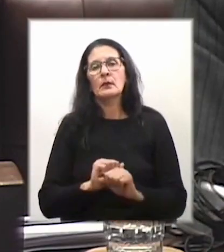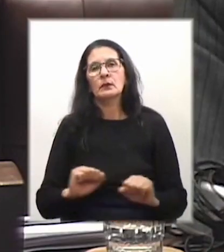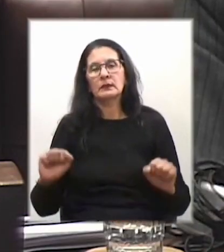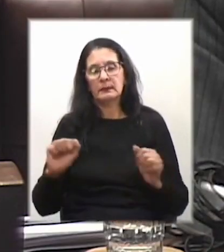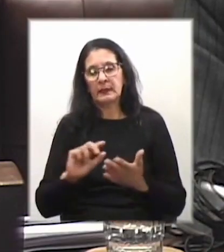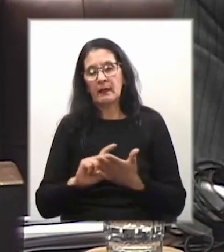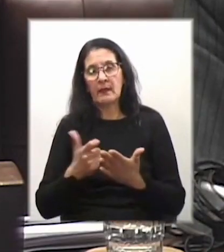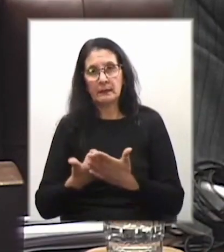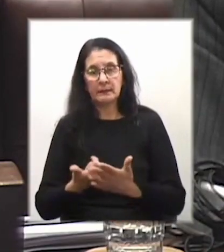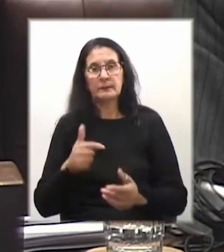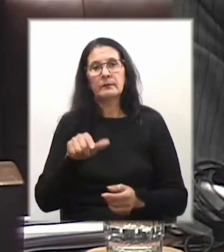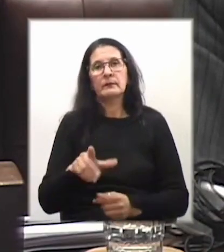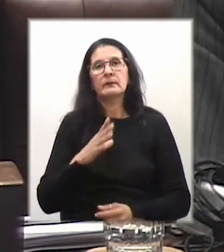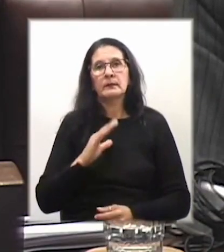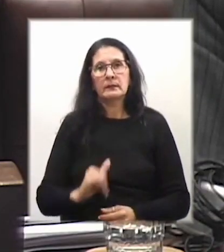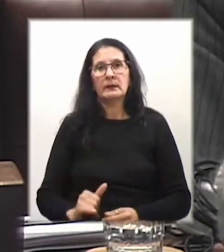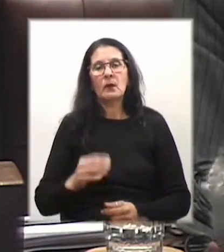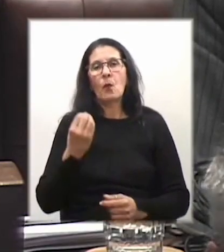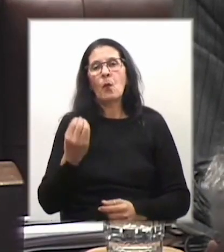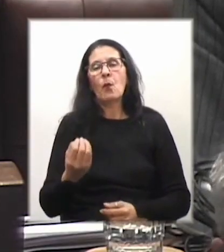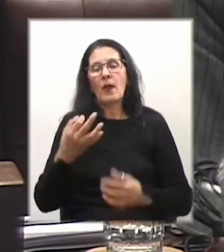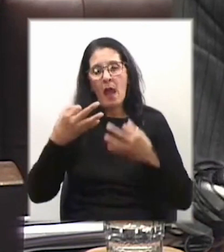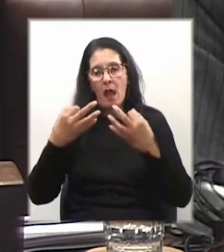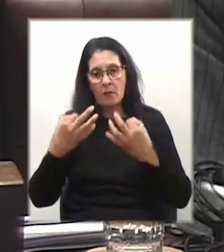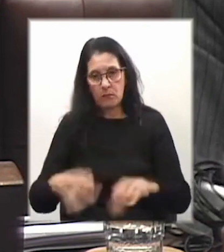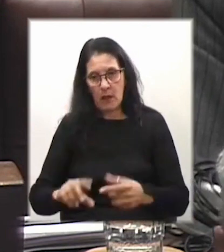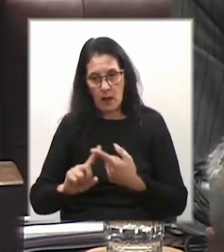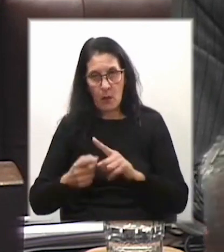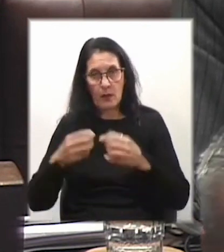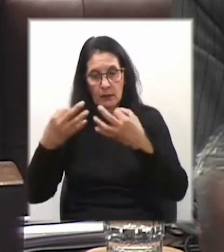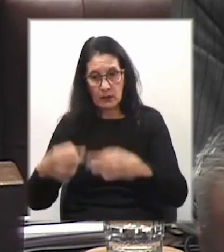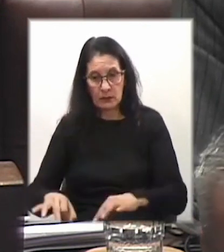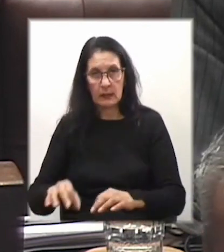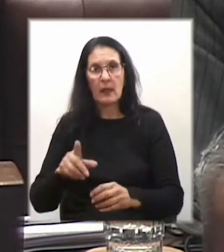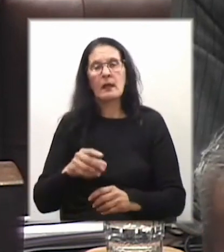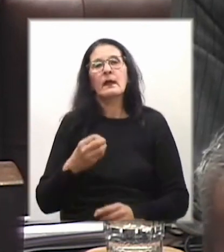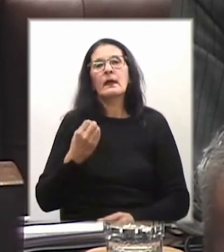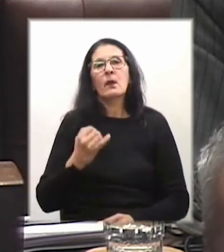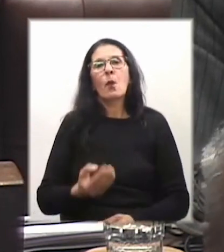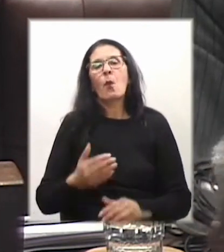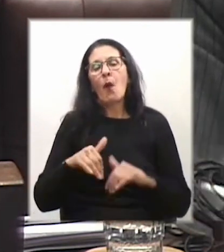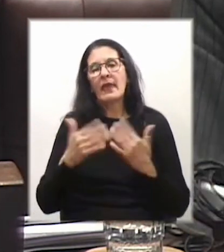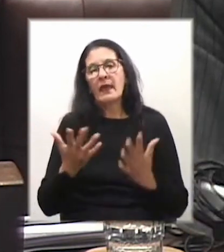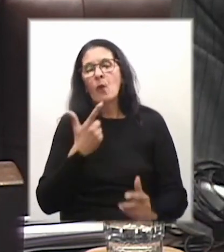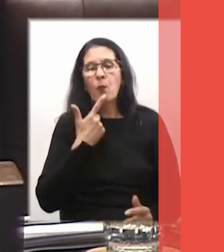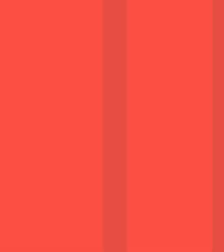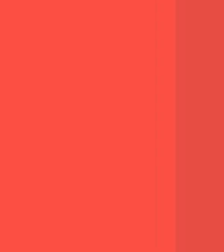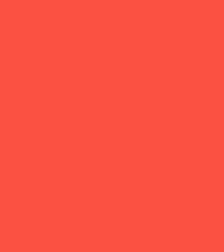necesarias, se vuelve realmente ineficiente, lo que el Estado tiene que hacer.